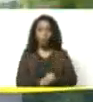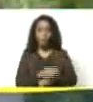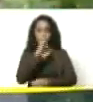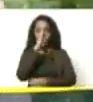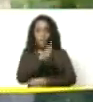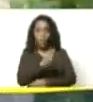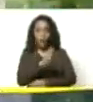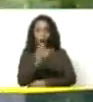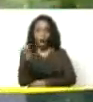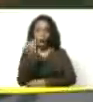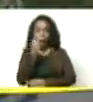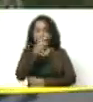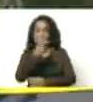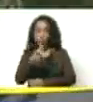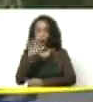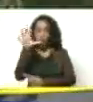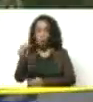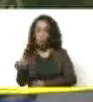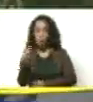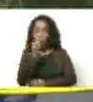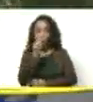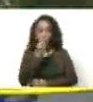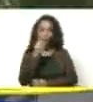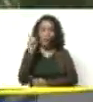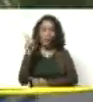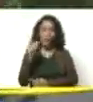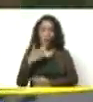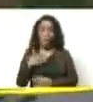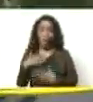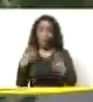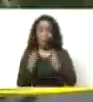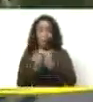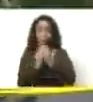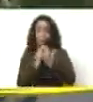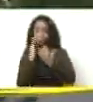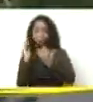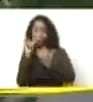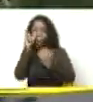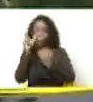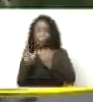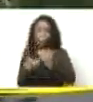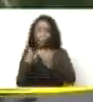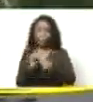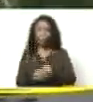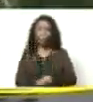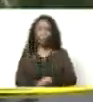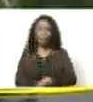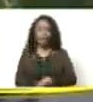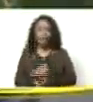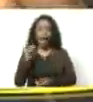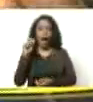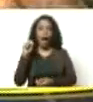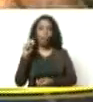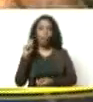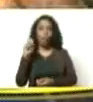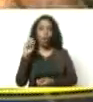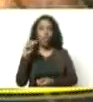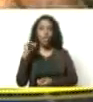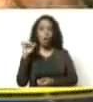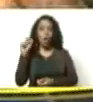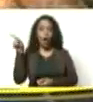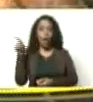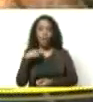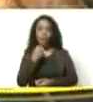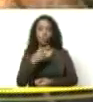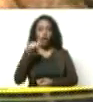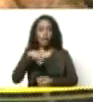al consumidor así que presidenta que a mi lado tengo antonio bracamonte vocero de esta comuna que